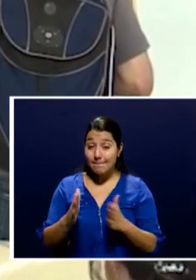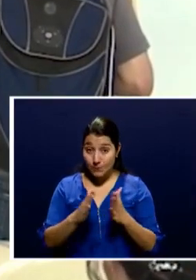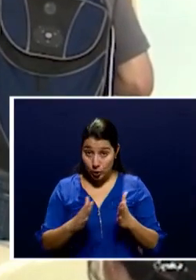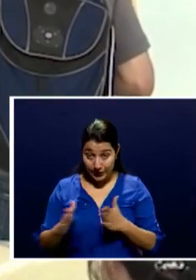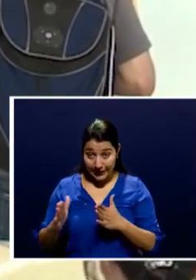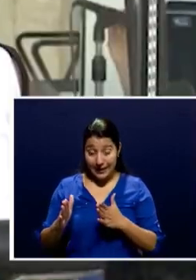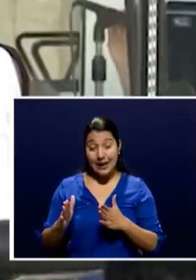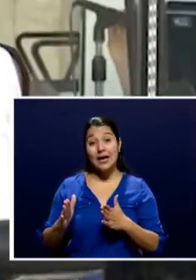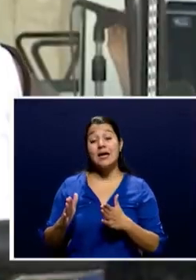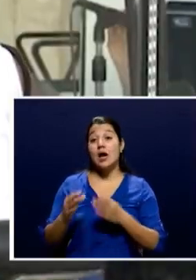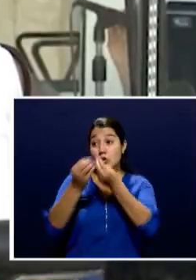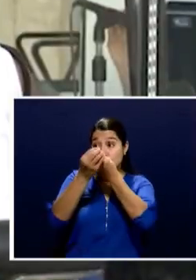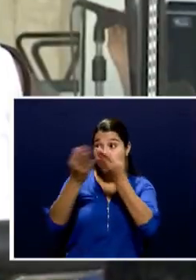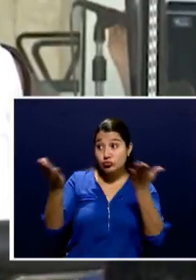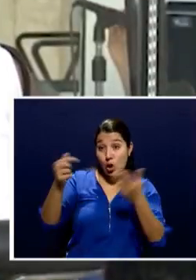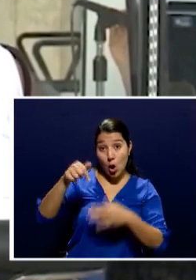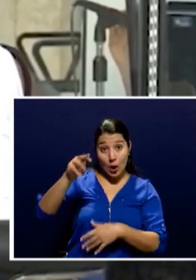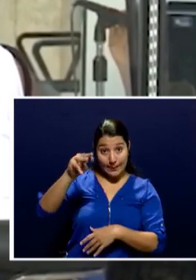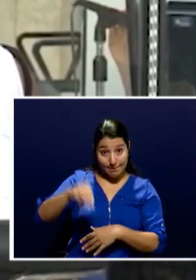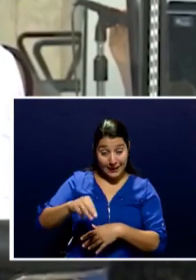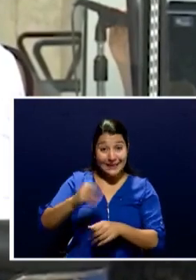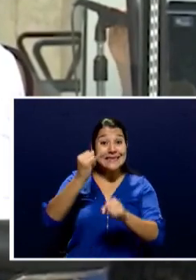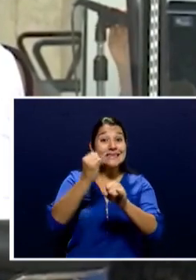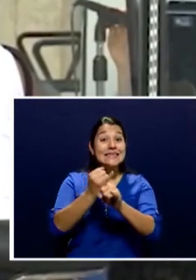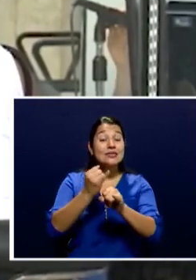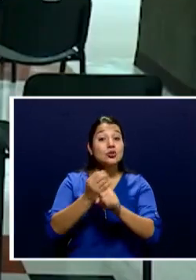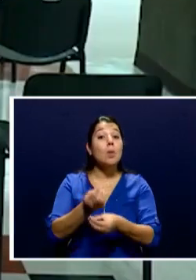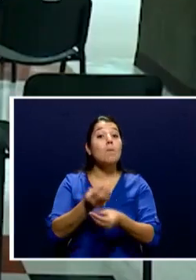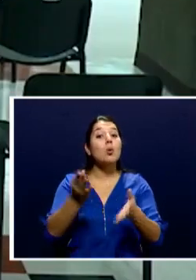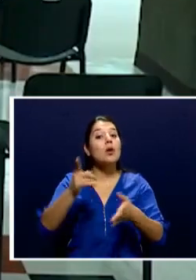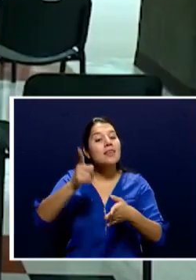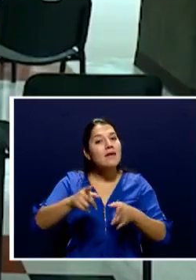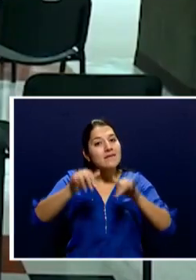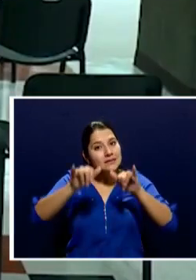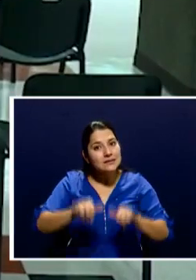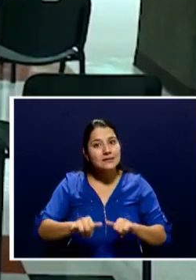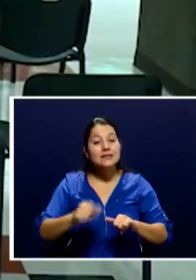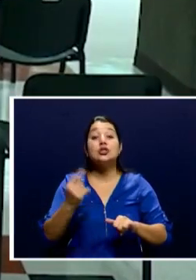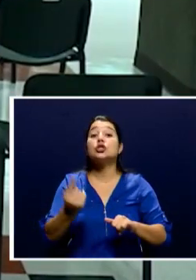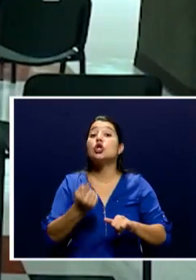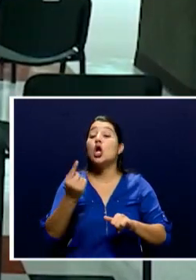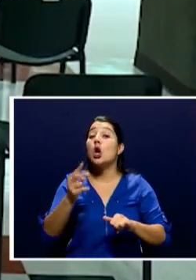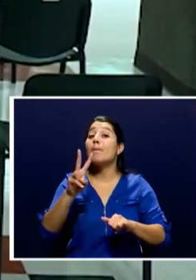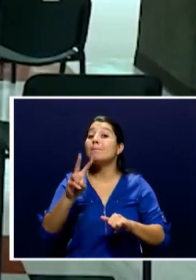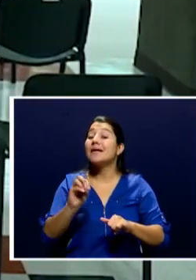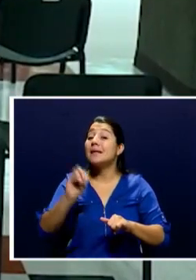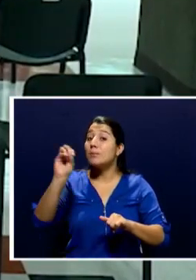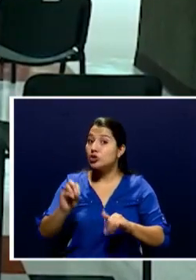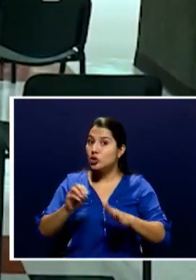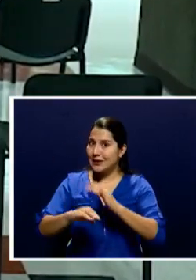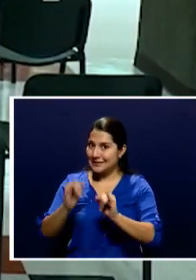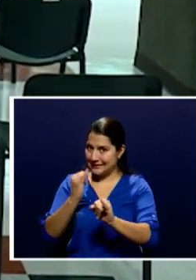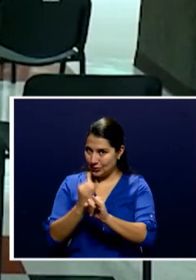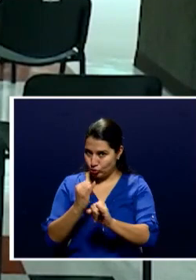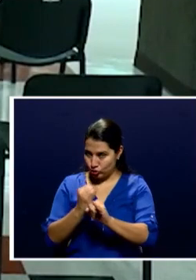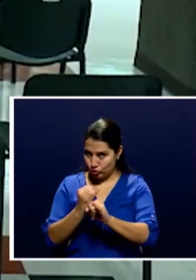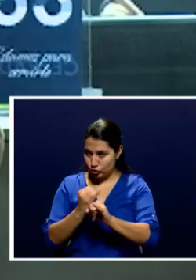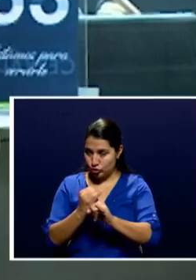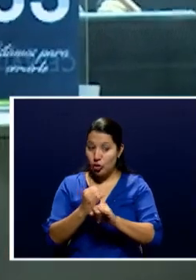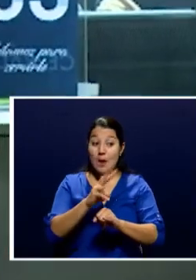Económica, Mideplan, informó este martes que en las instituciones públicas deberán permanecer solo el 20% de los funcionarios. De acuerdo